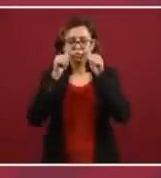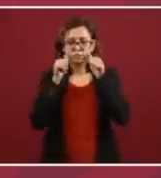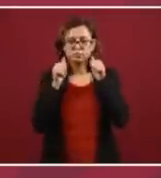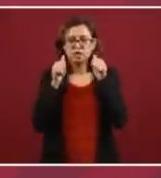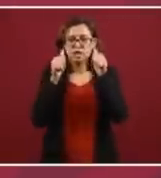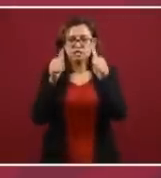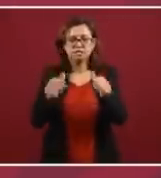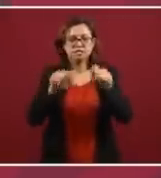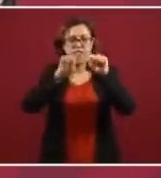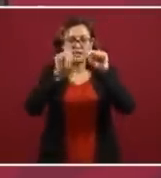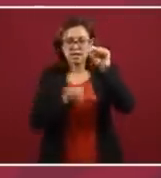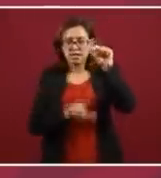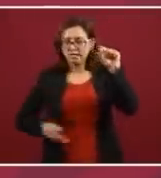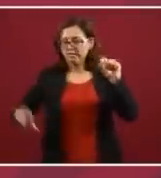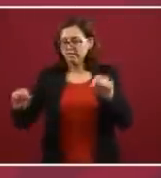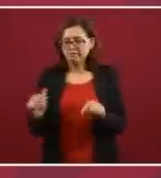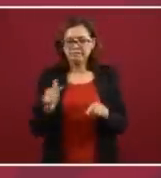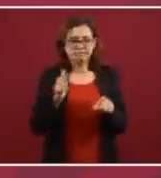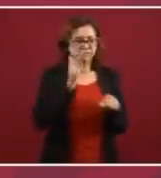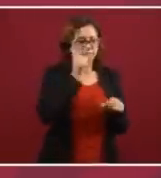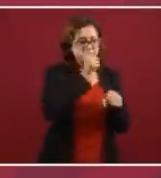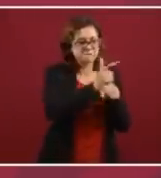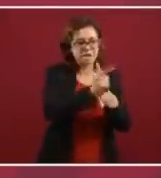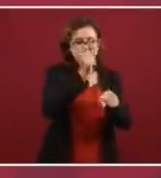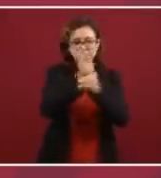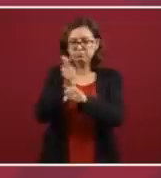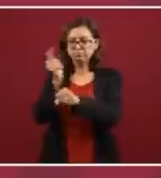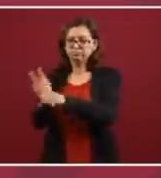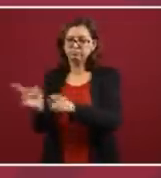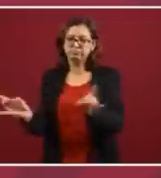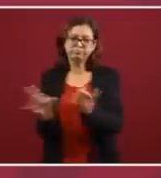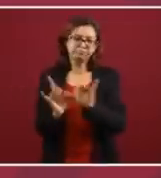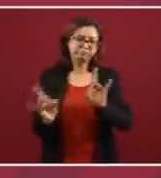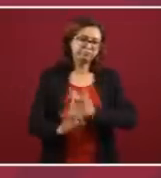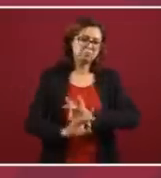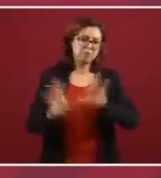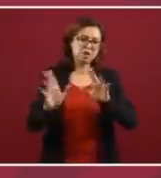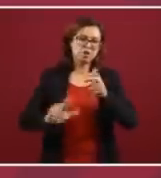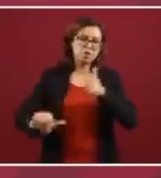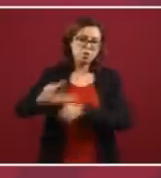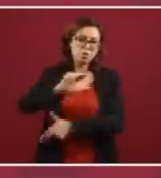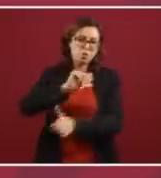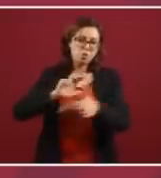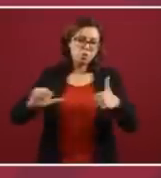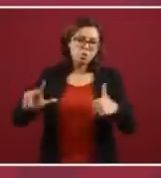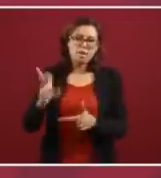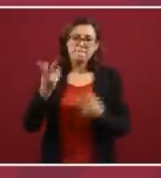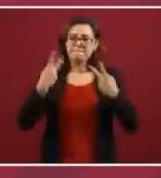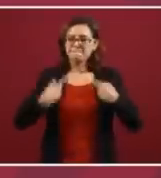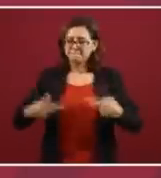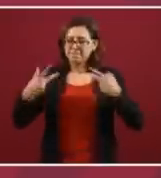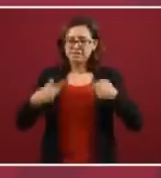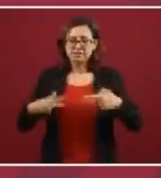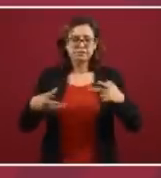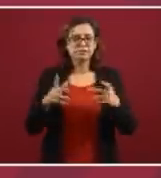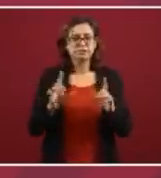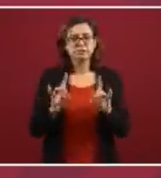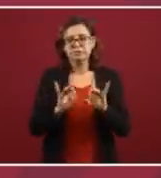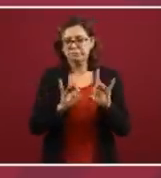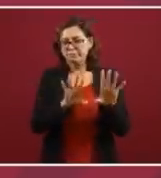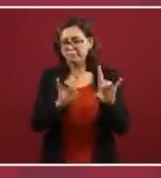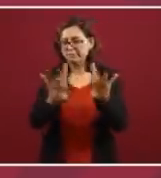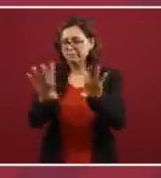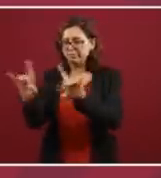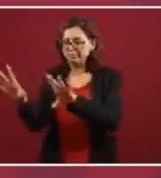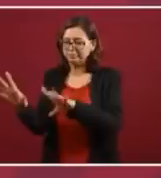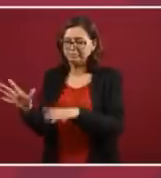los sitios donde han habido huracanes, atendiendo personalmente